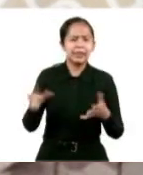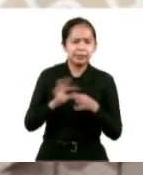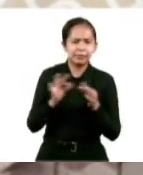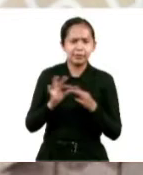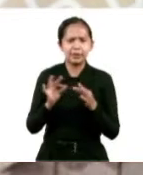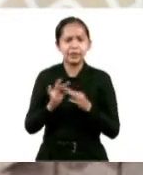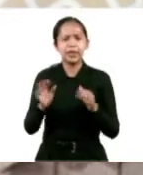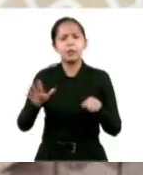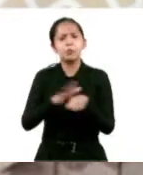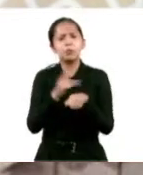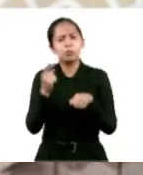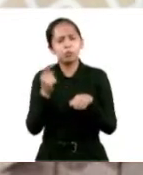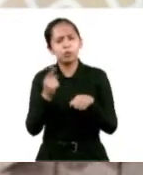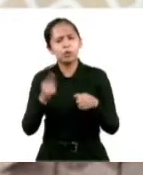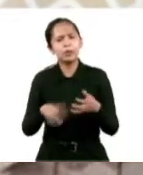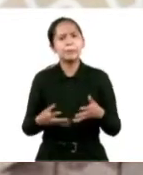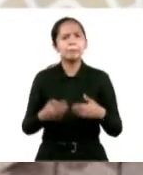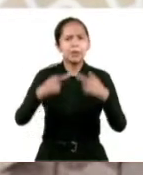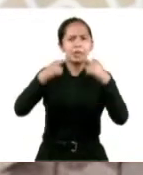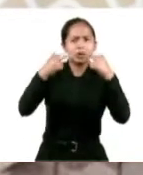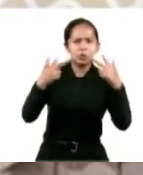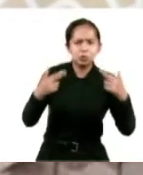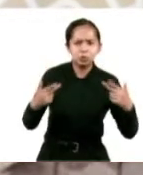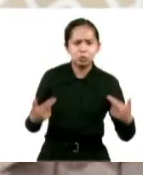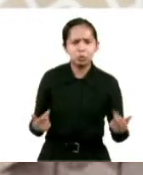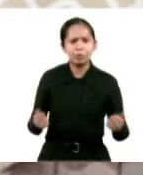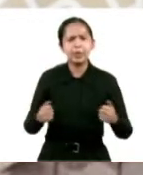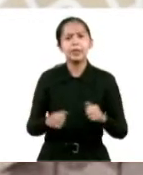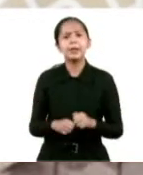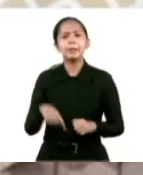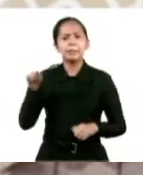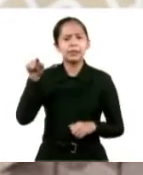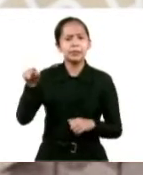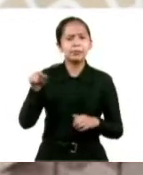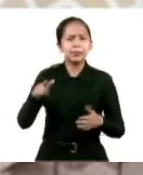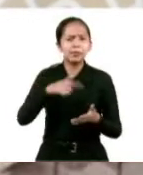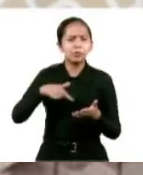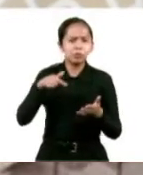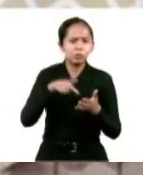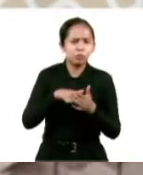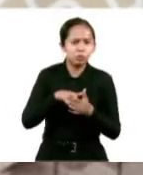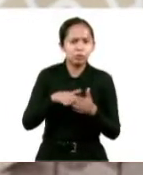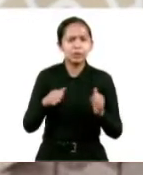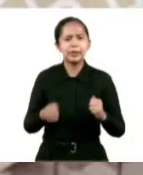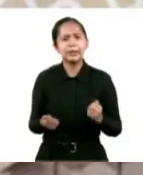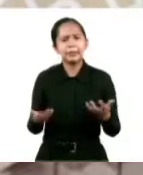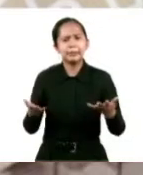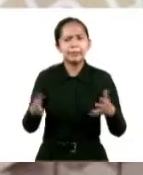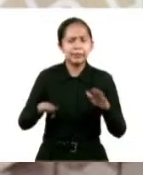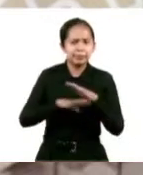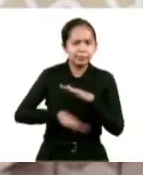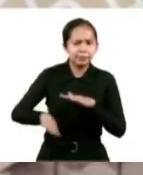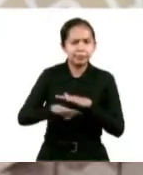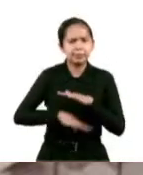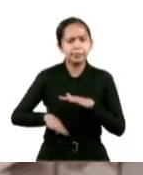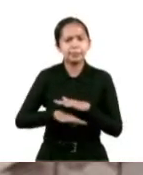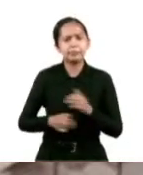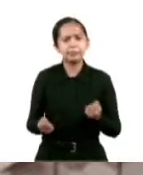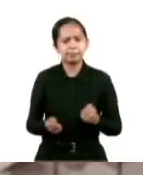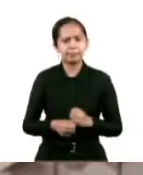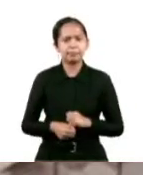del colapso y un análisis causa-raíz que profundizara sobre las causas básicas y